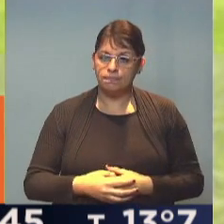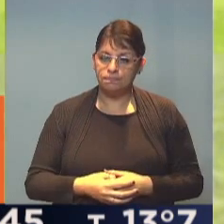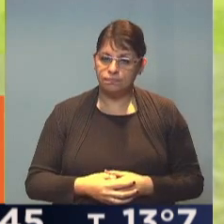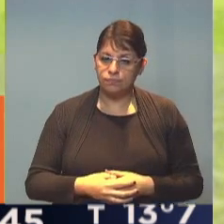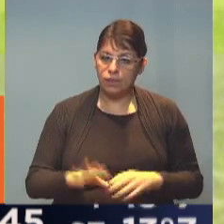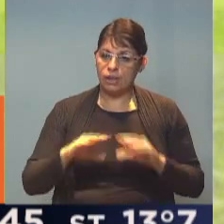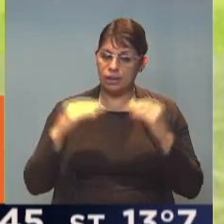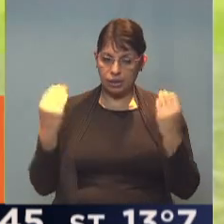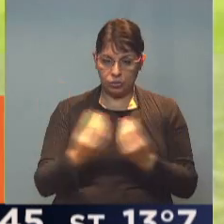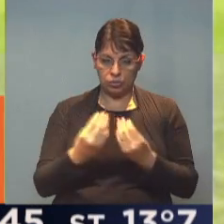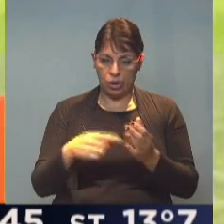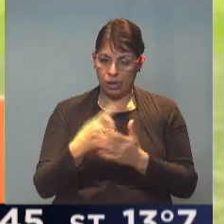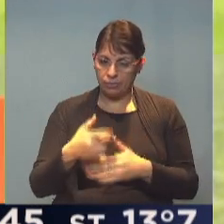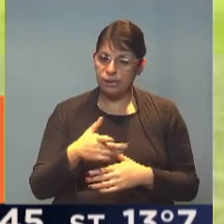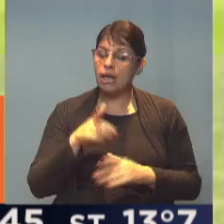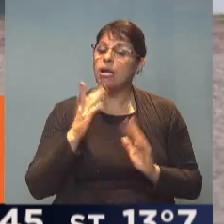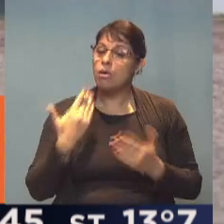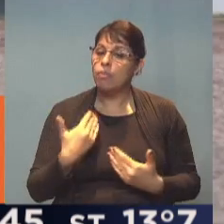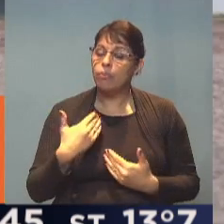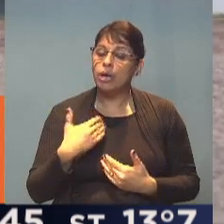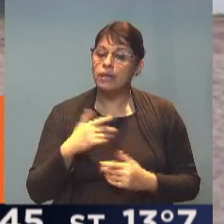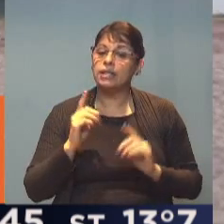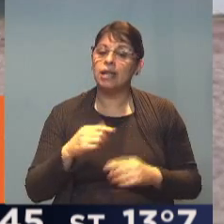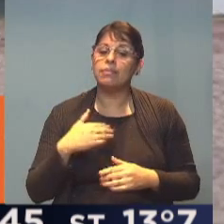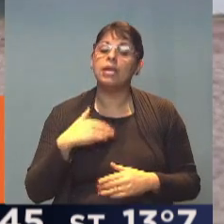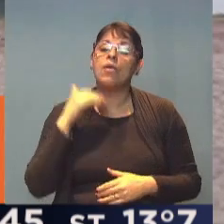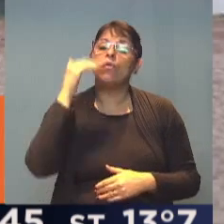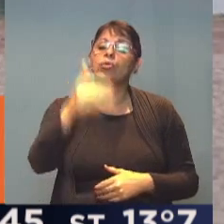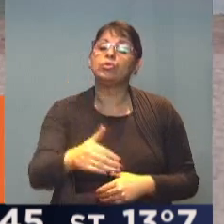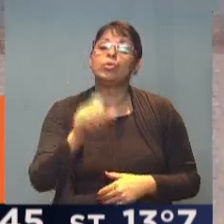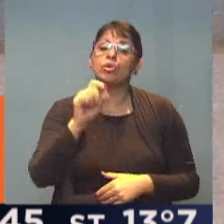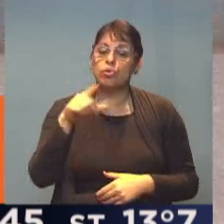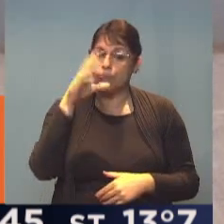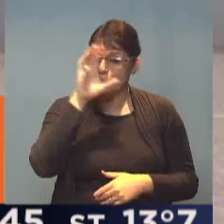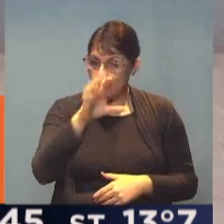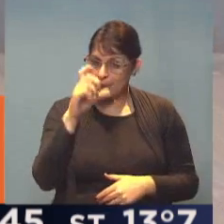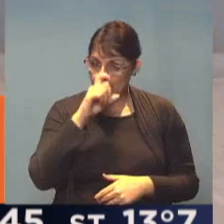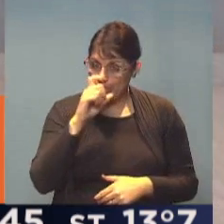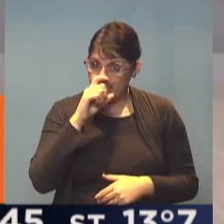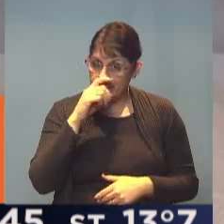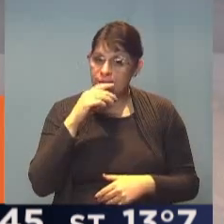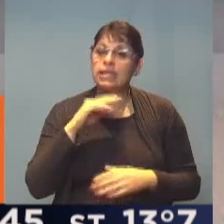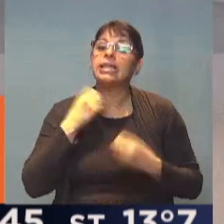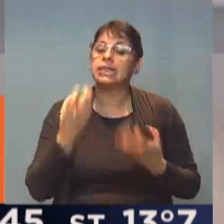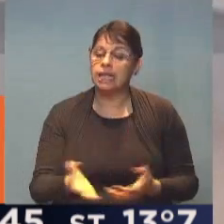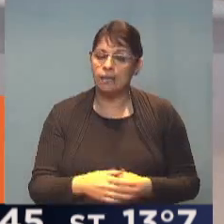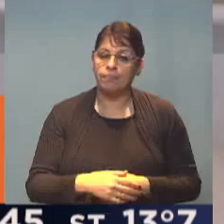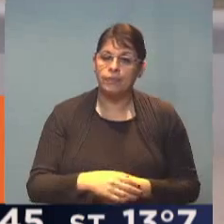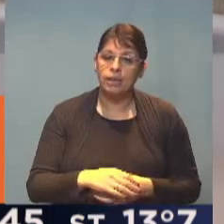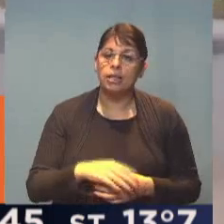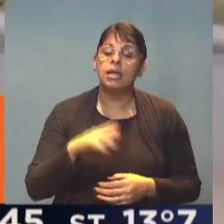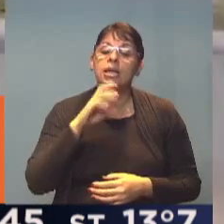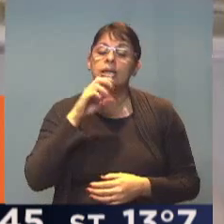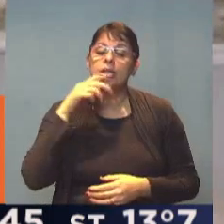el resultado de la capital puede definir inclusive el futuro resultado de la provincia. A 21 kilómetros de la ciudad de Corrientes, cruzando el